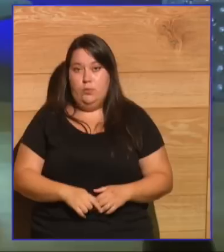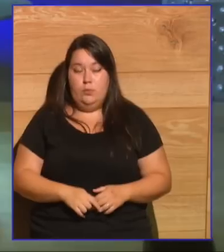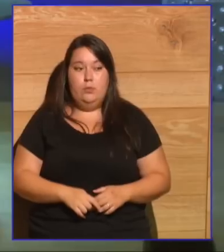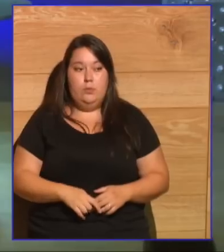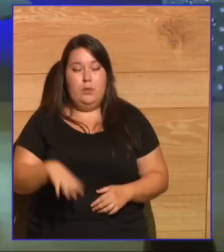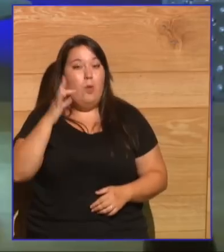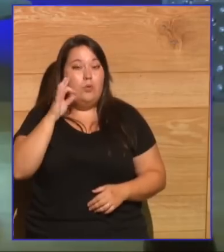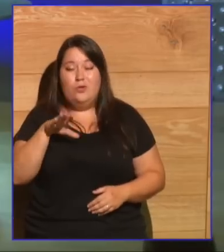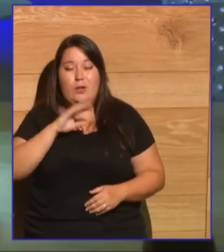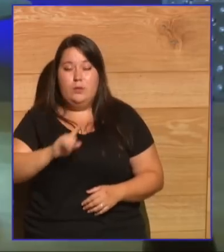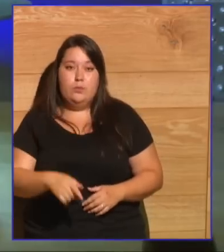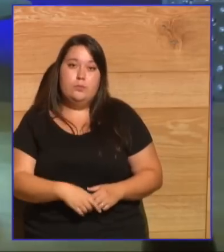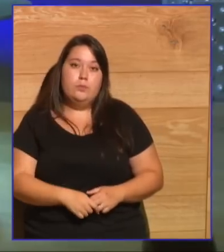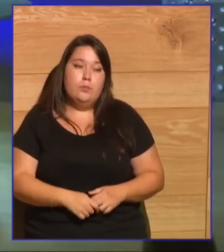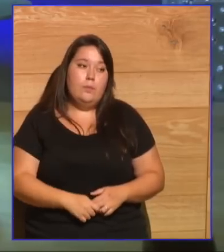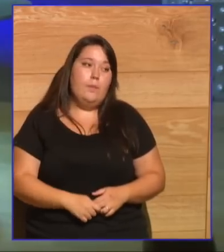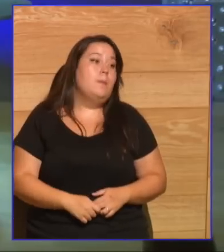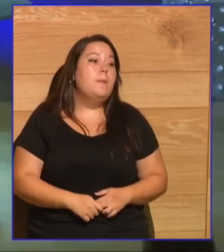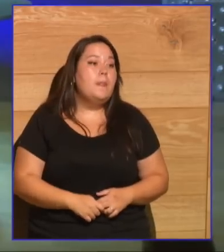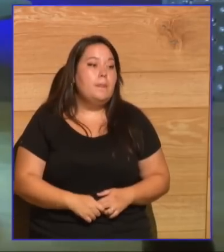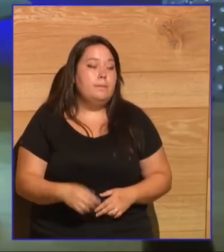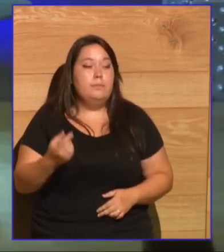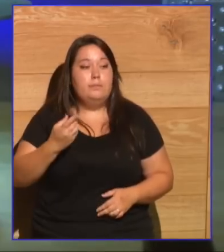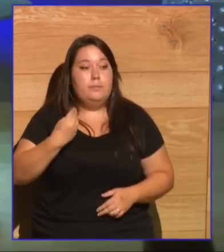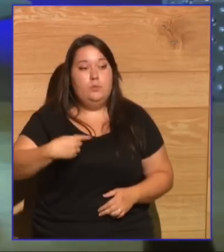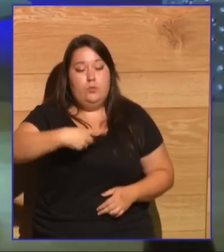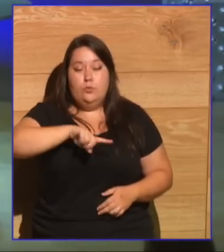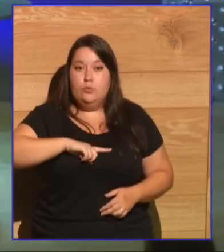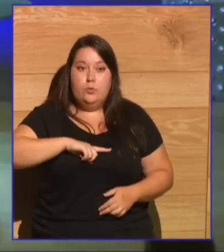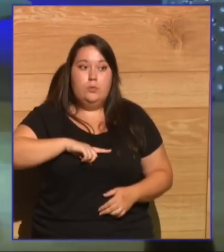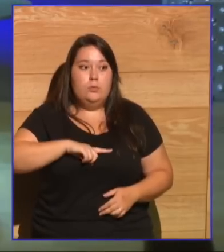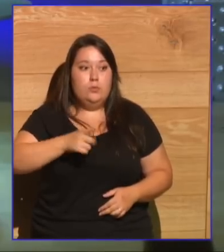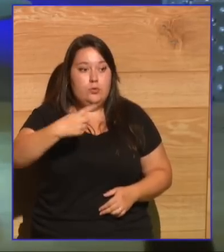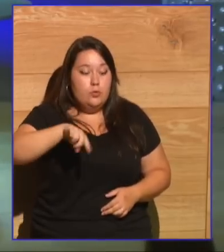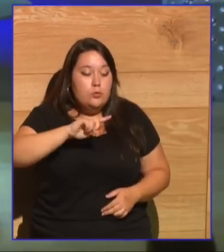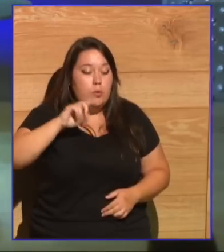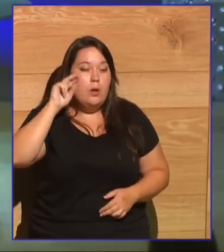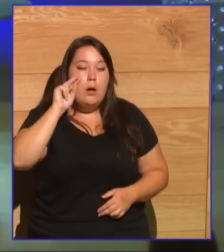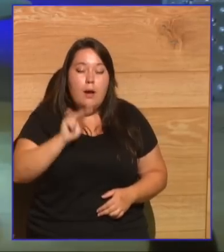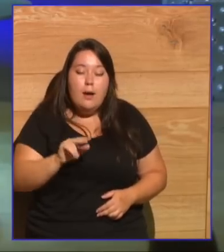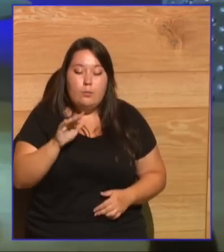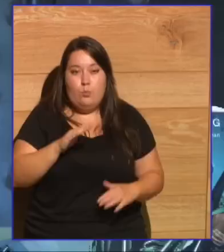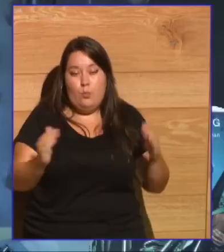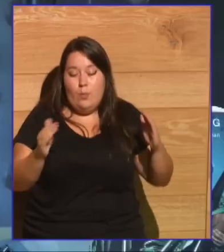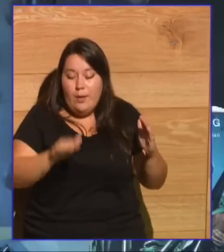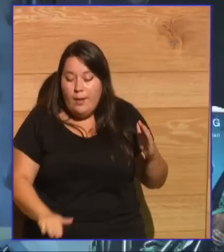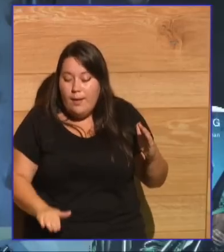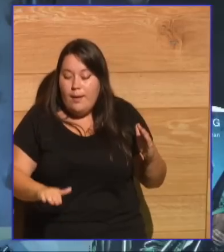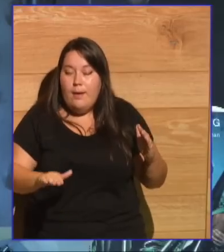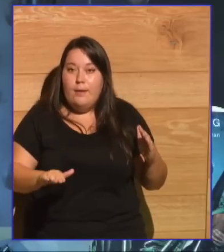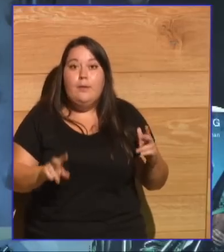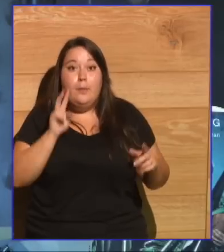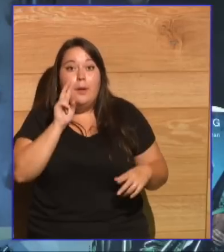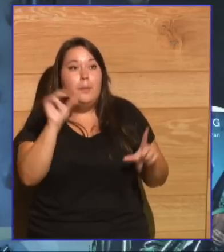mirando como nos pasa a todos nosotros mismos disfrutamos muchísimo cuando nuevos niños a cocinamos con la película